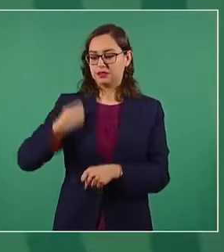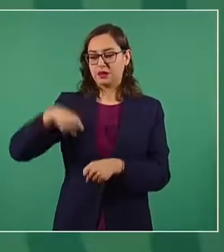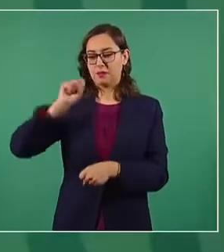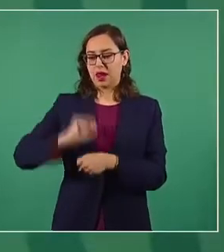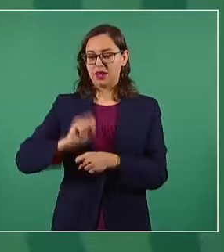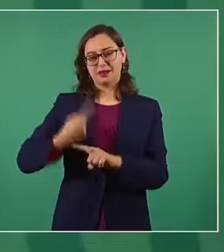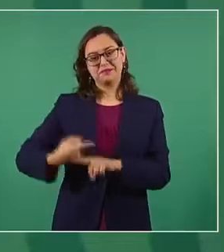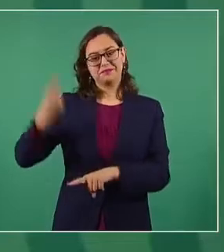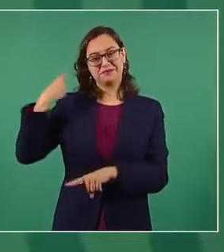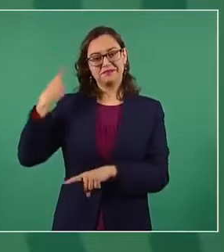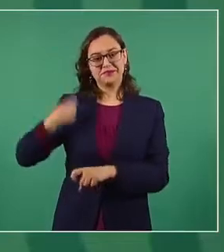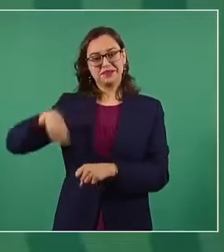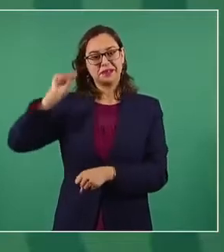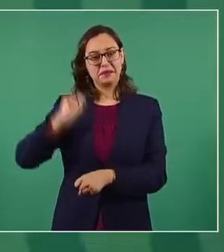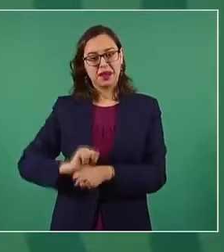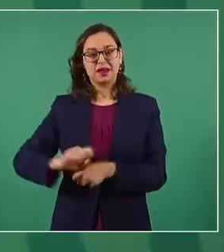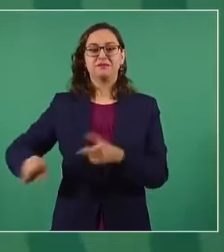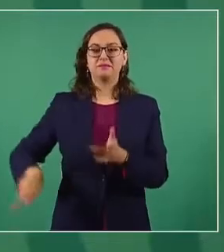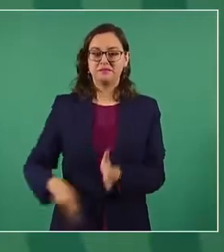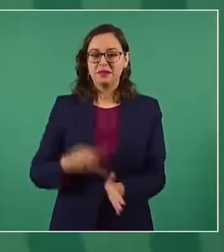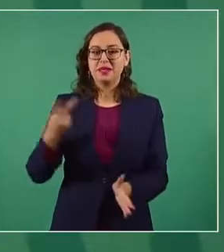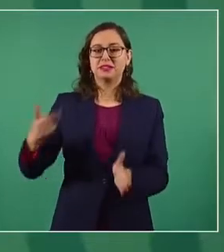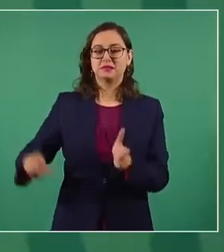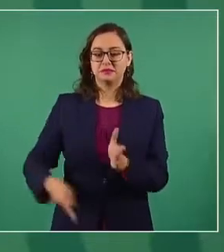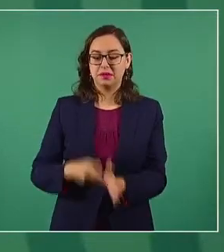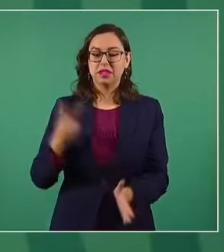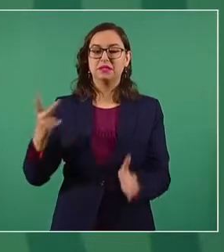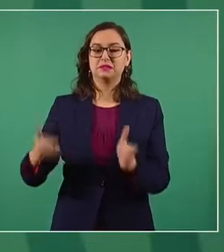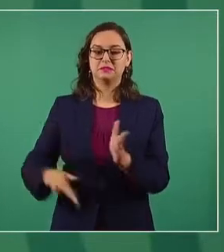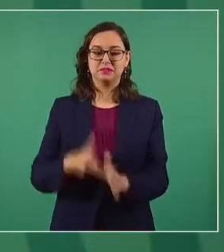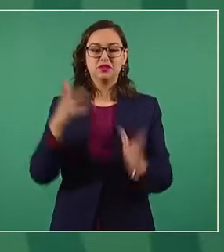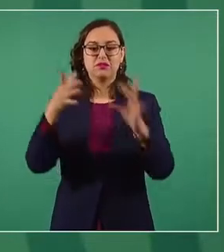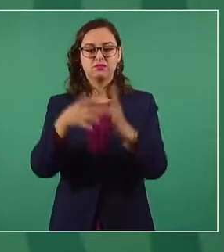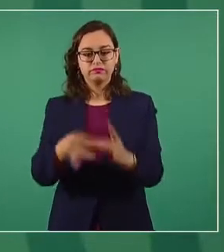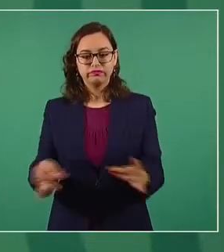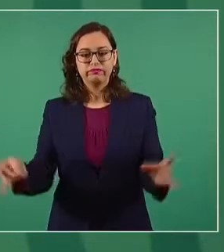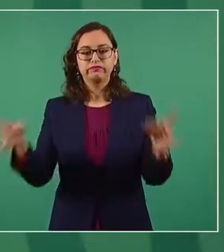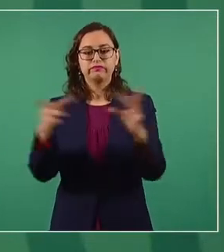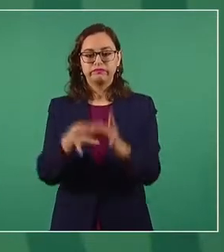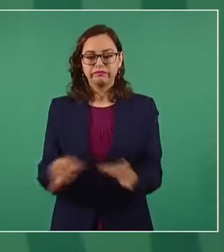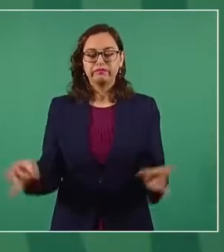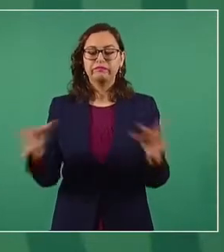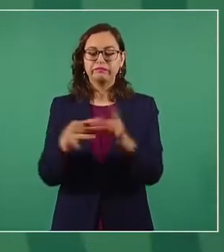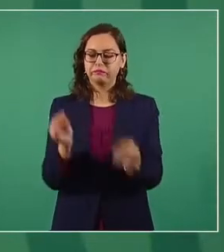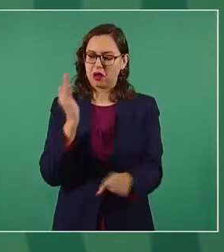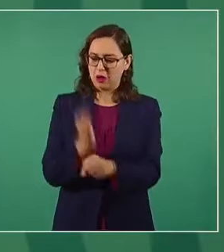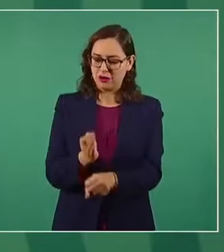comentado muchas veces, pero es de gran ayuda que usted posicione esta pregunta para volver a comentarlo.